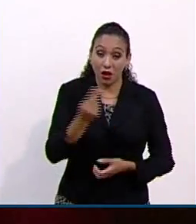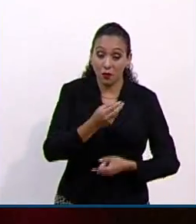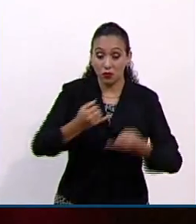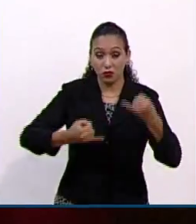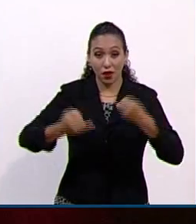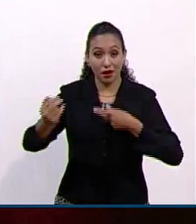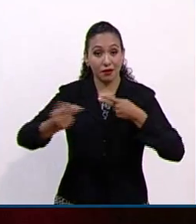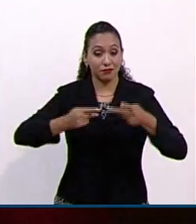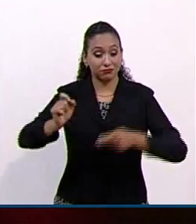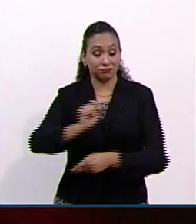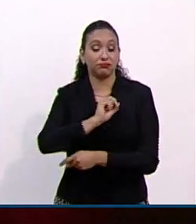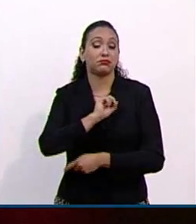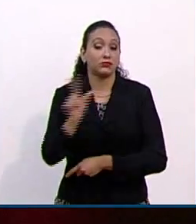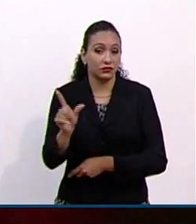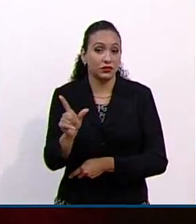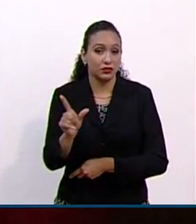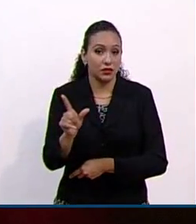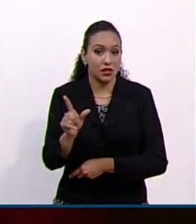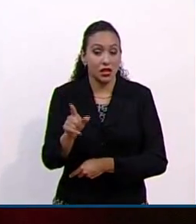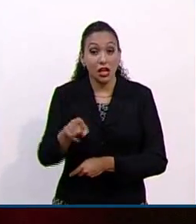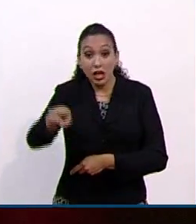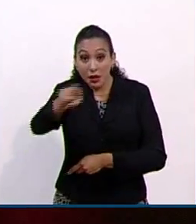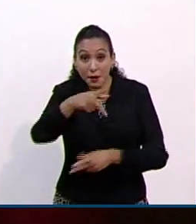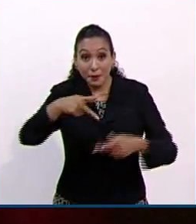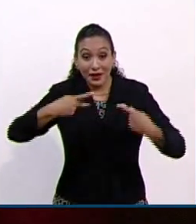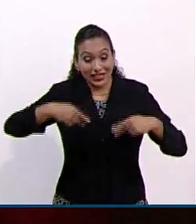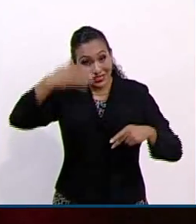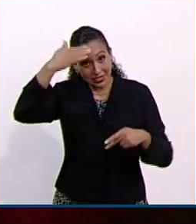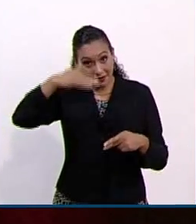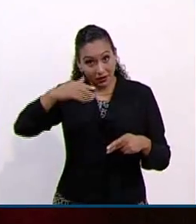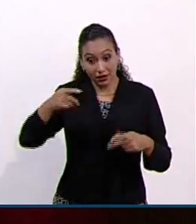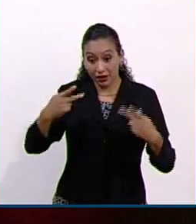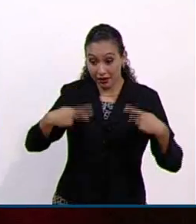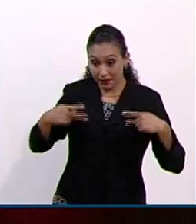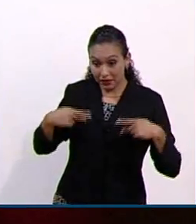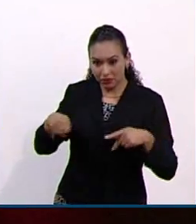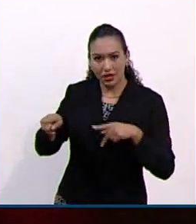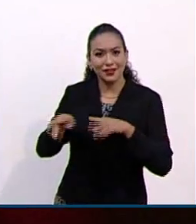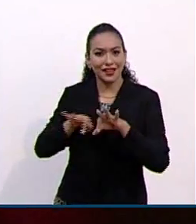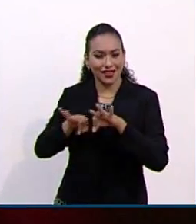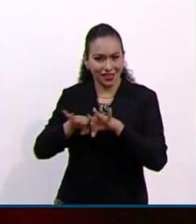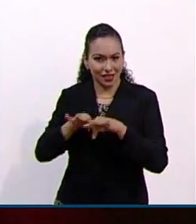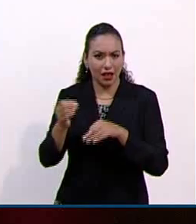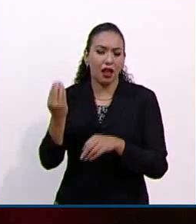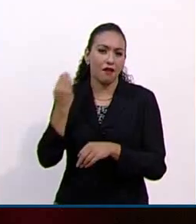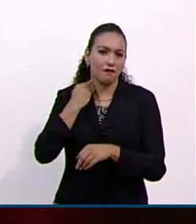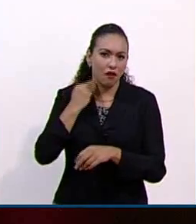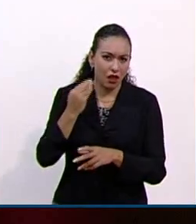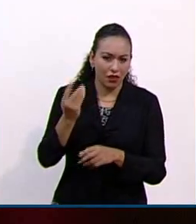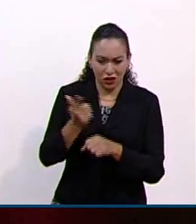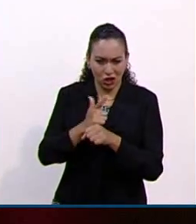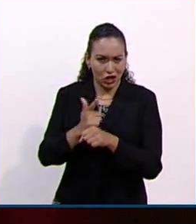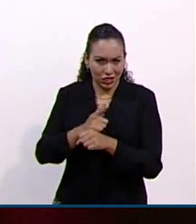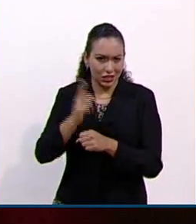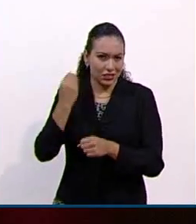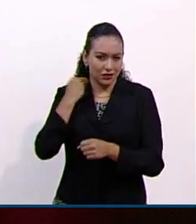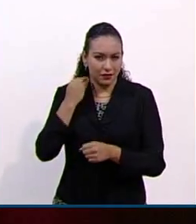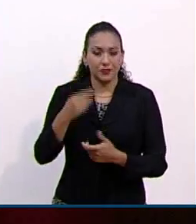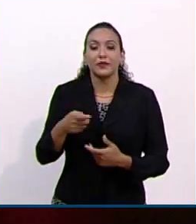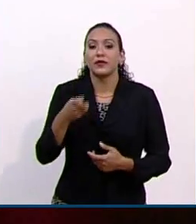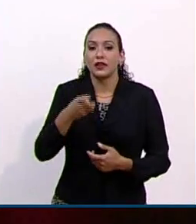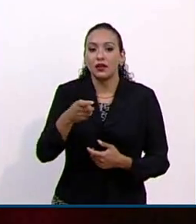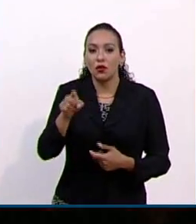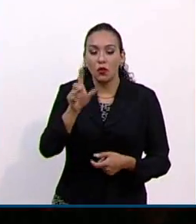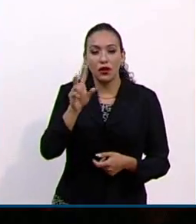las personas funcionarias, licenciados en Derecho, de cajón como requisito, pues sean